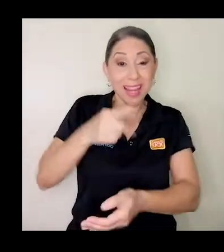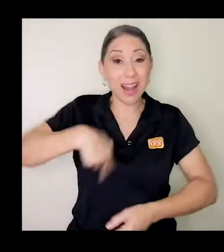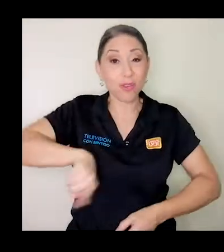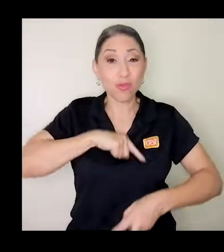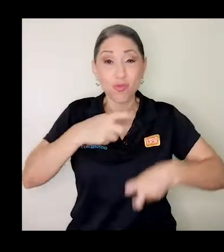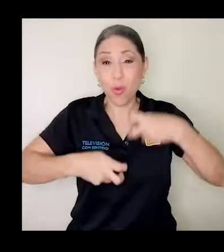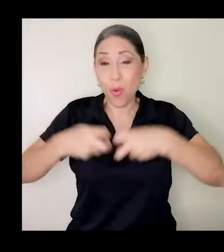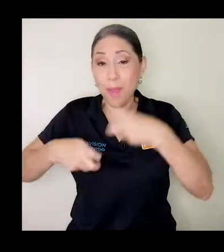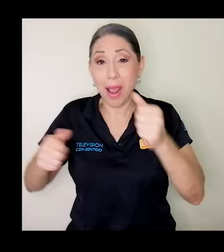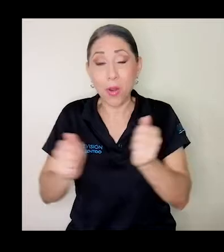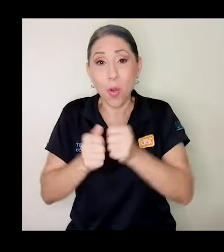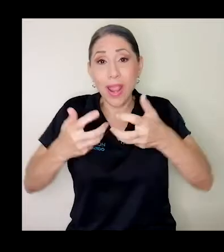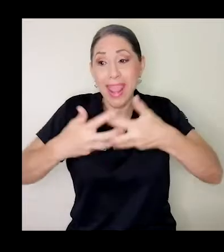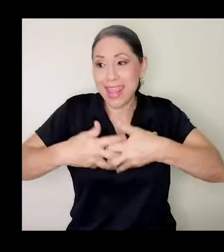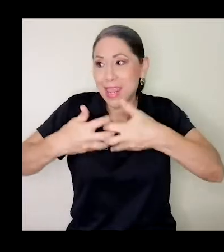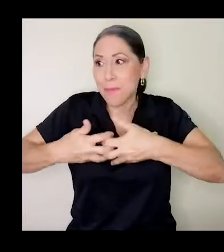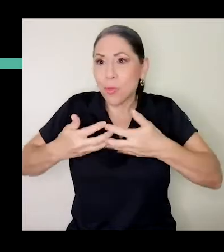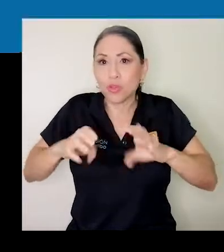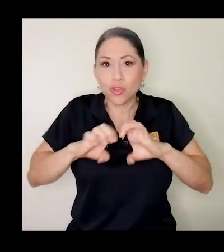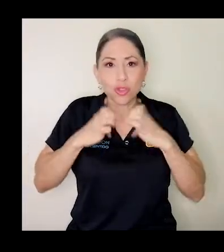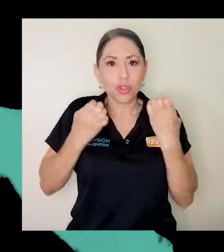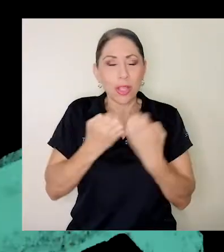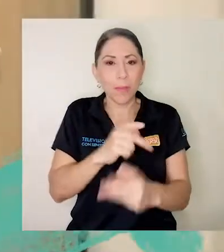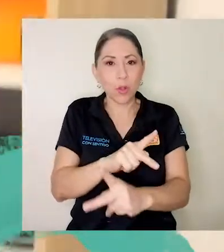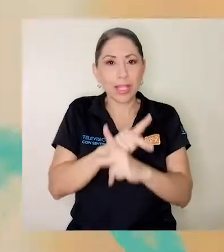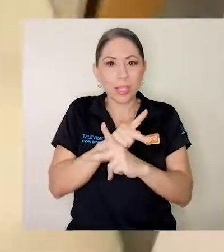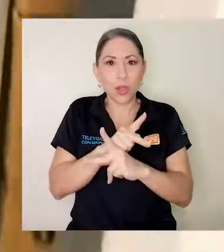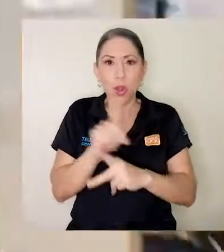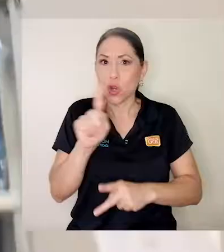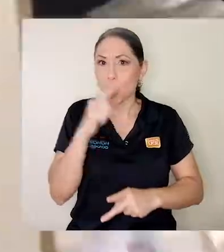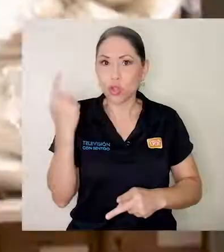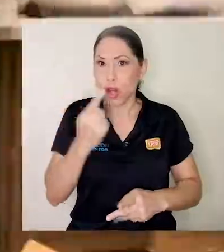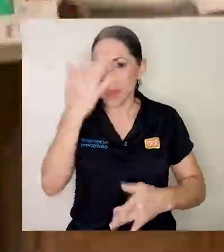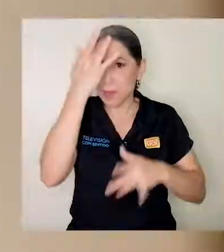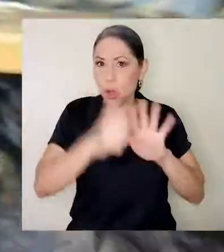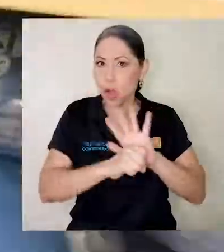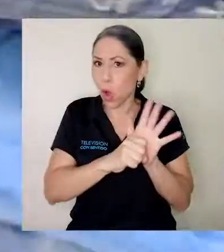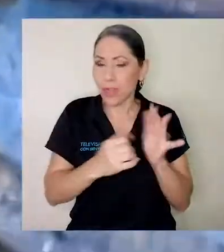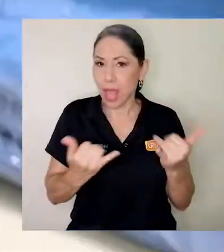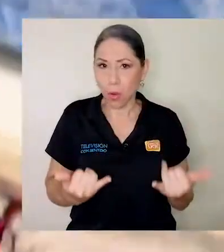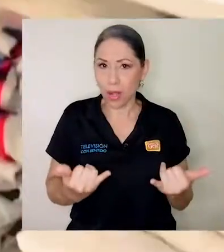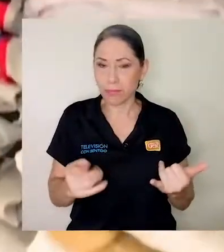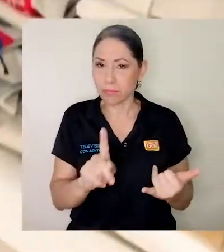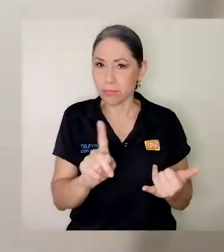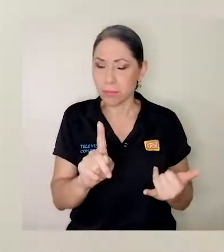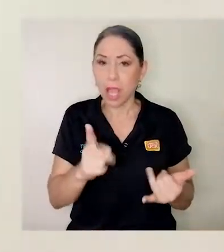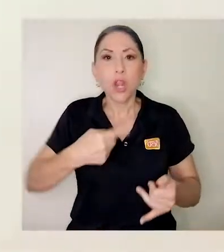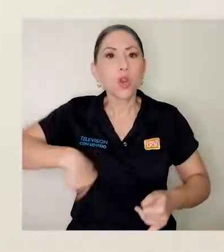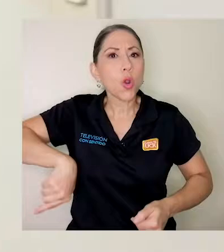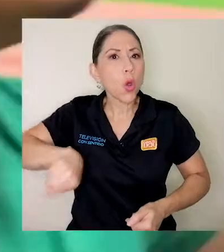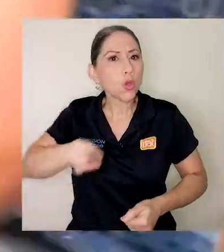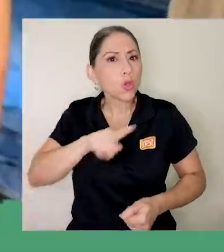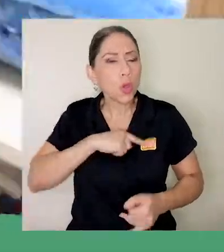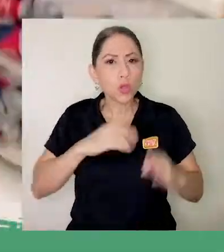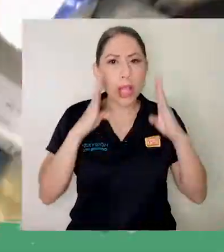en medicina tenemos mucho problema con los equipos de protección, no solamente ahorita por el COVID. Nosotros manejamos pacientes